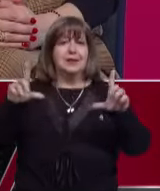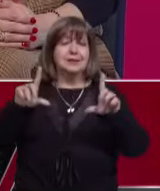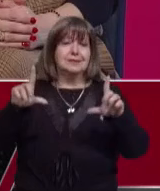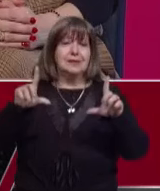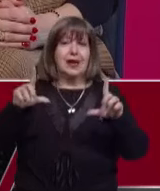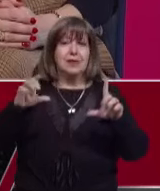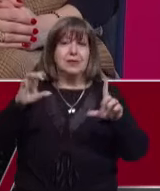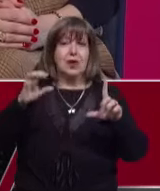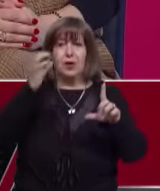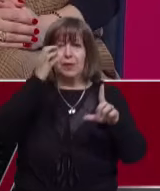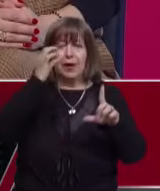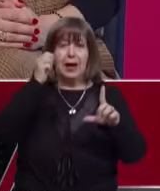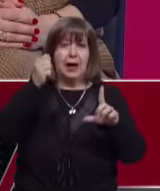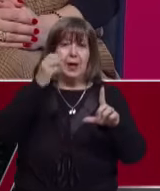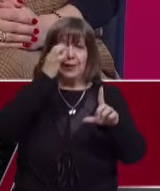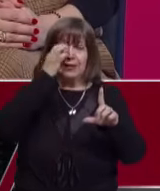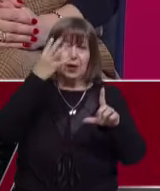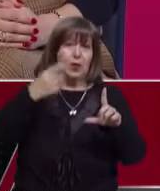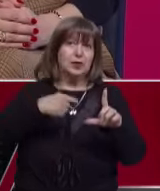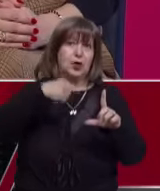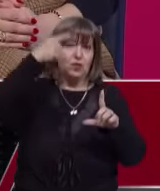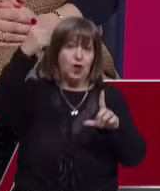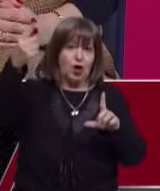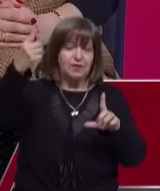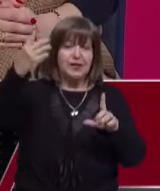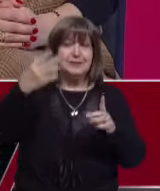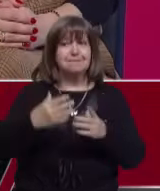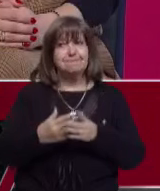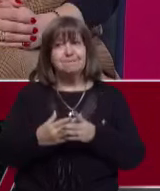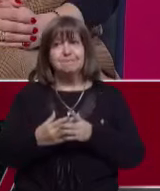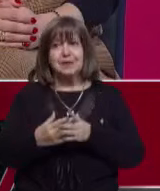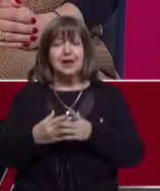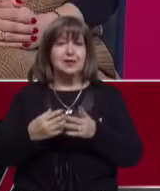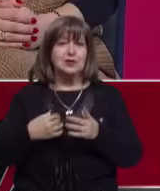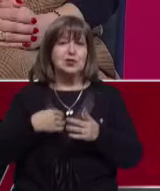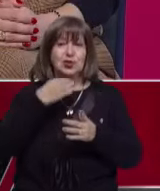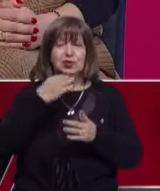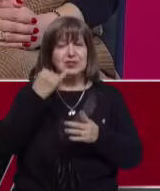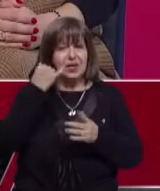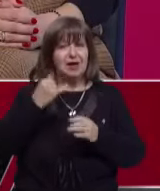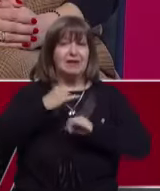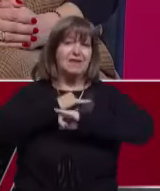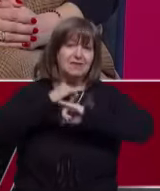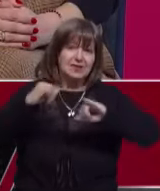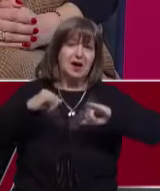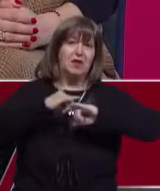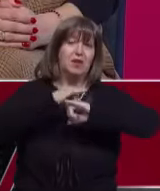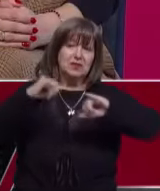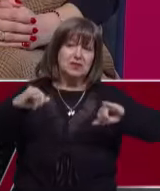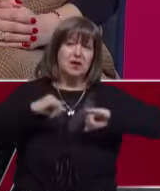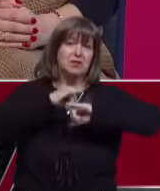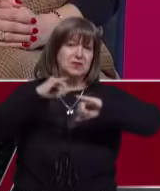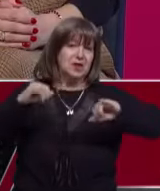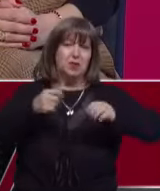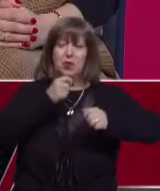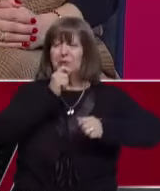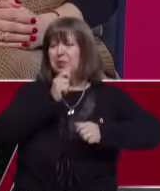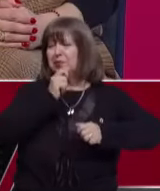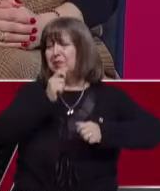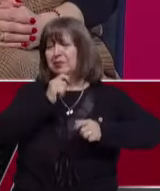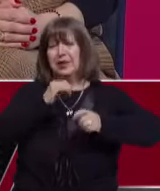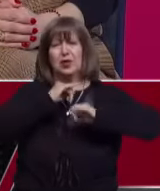vale la pena volver por una cuestión de que ya la causa en realidad lo que había que contar lo contamos lo que había que decir lo